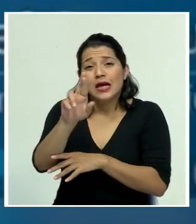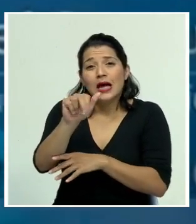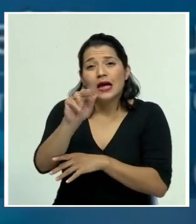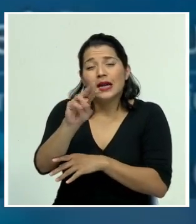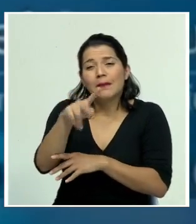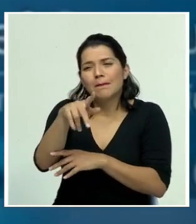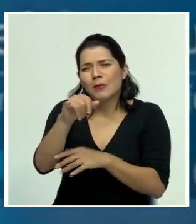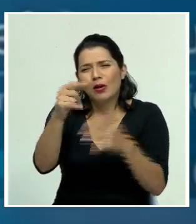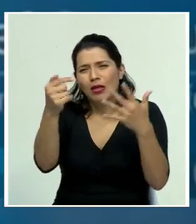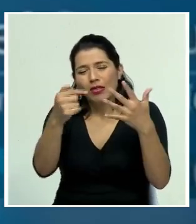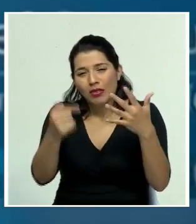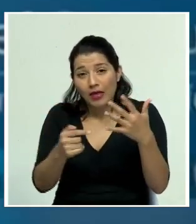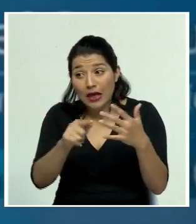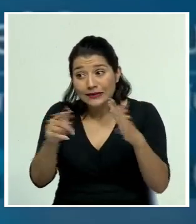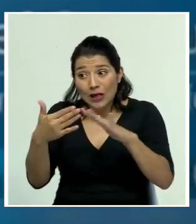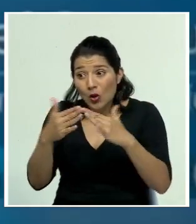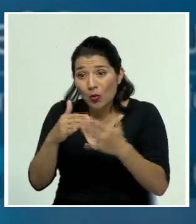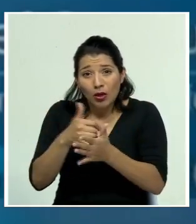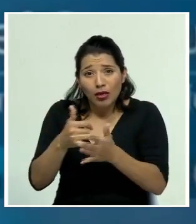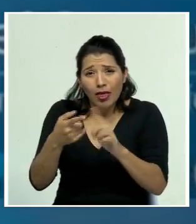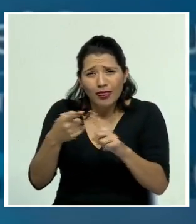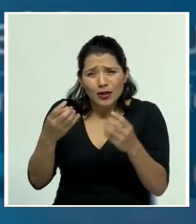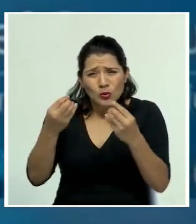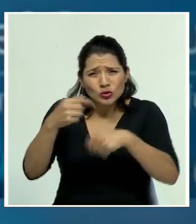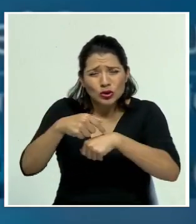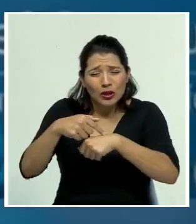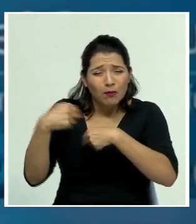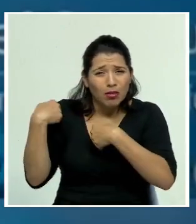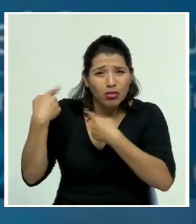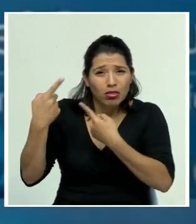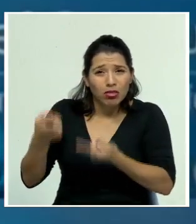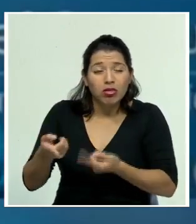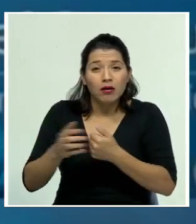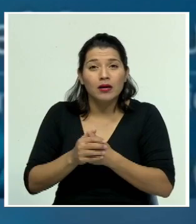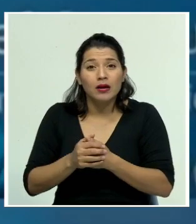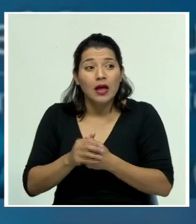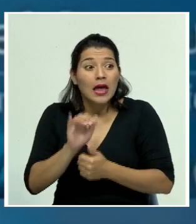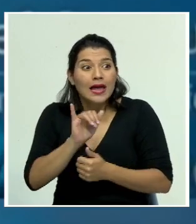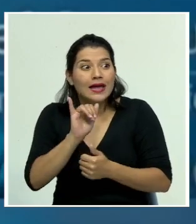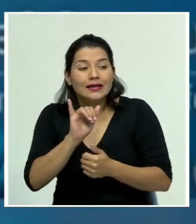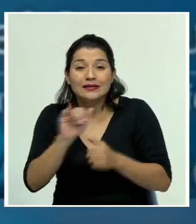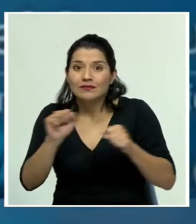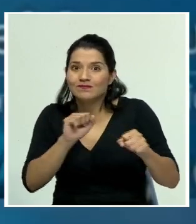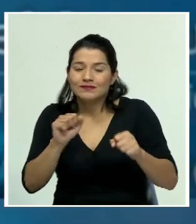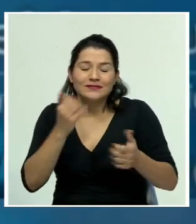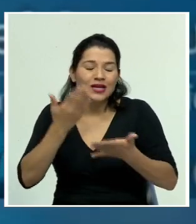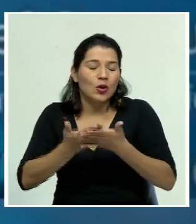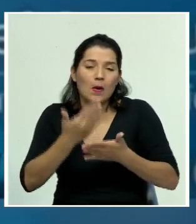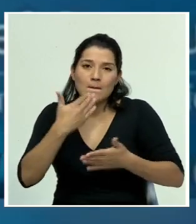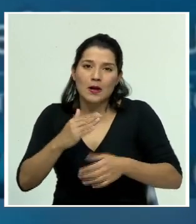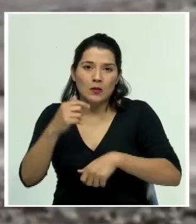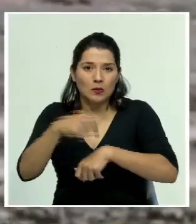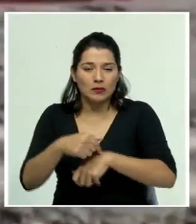Estas comunidades están debilitadas desde hace meses y años. Esto ha llegado en el momento equivocado.